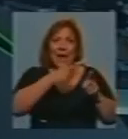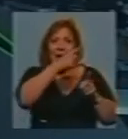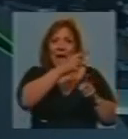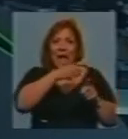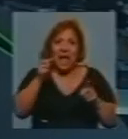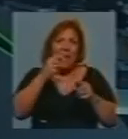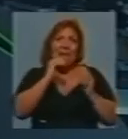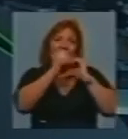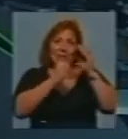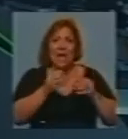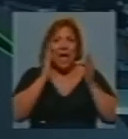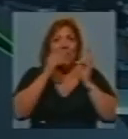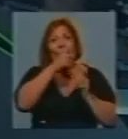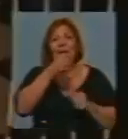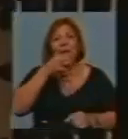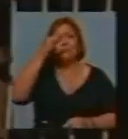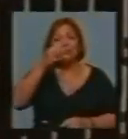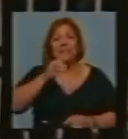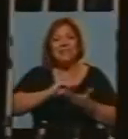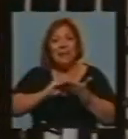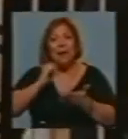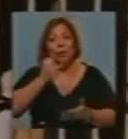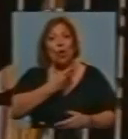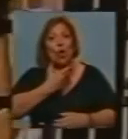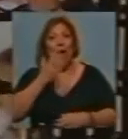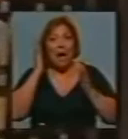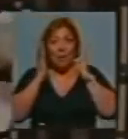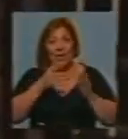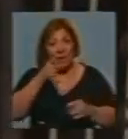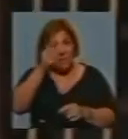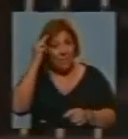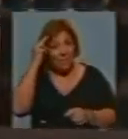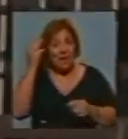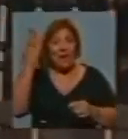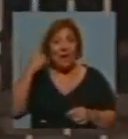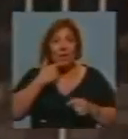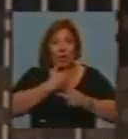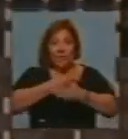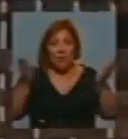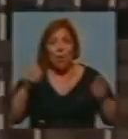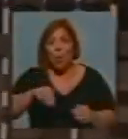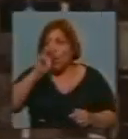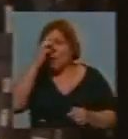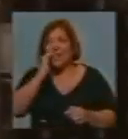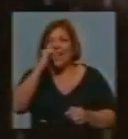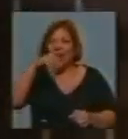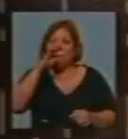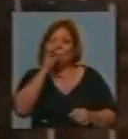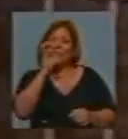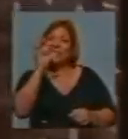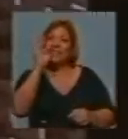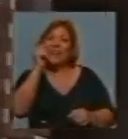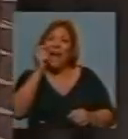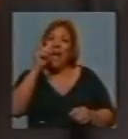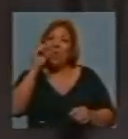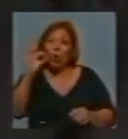sobre abogados y escribanos. Recordemos que el mandatario había declarado públicamente que en Uruguay estamos infestados de economistas,